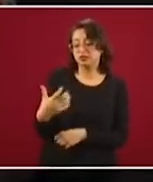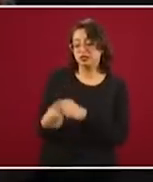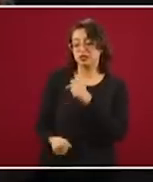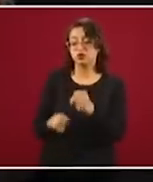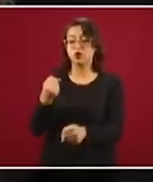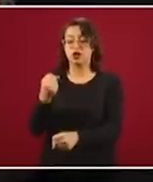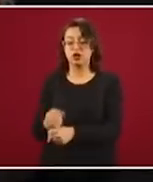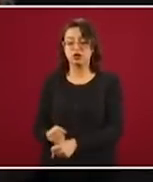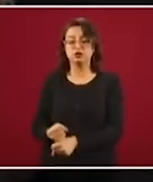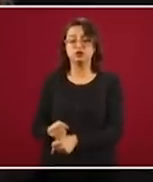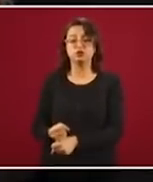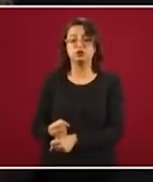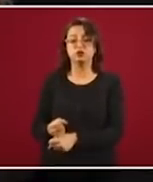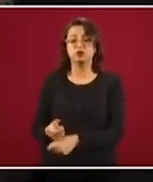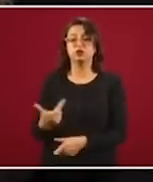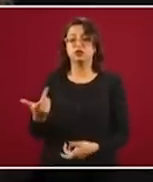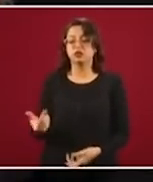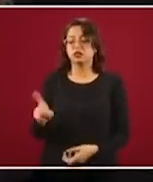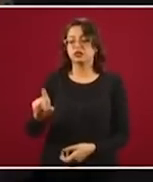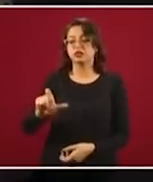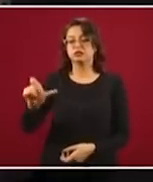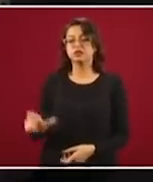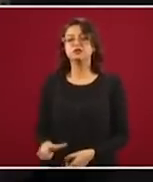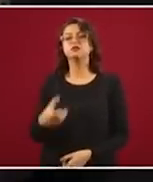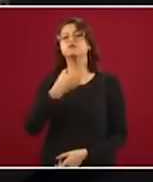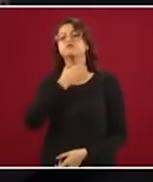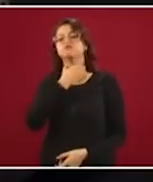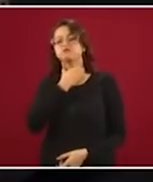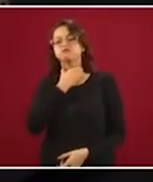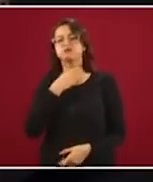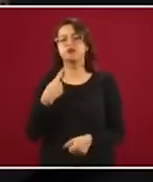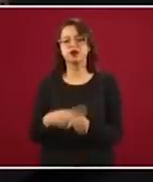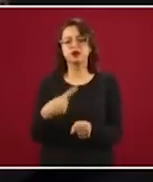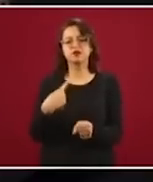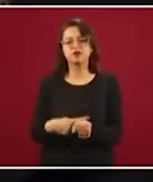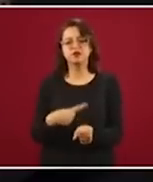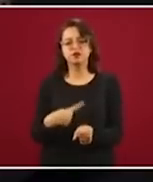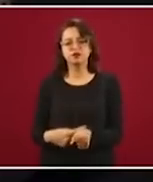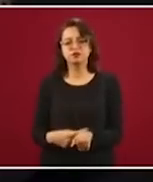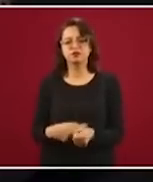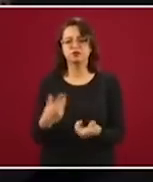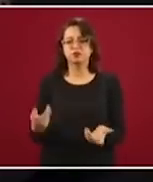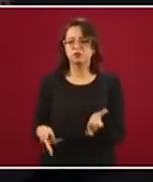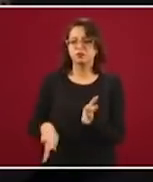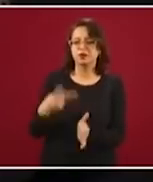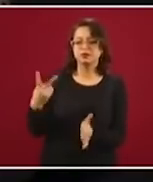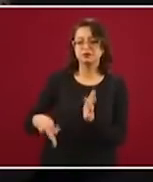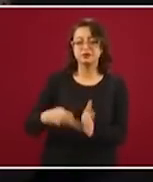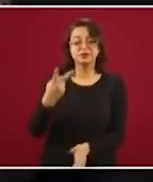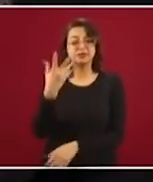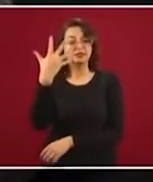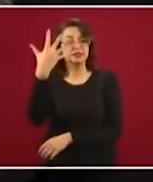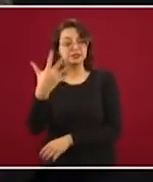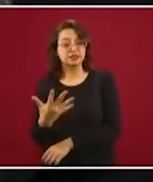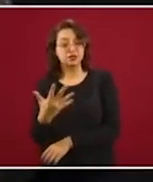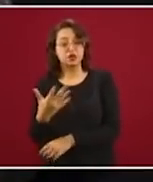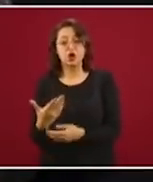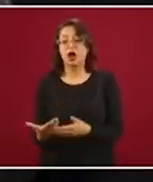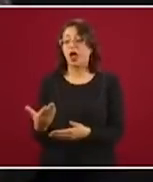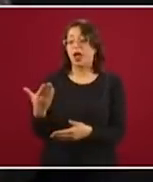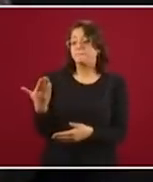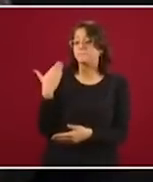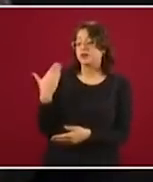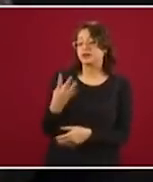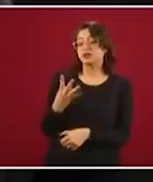han diagnosticado que está malo de faringitis, garganta y muchas cosas, y en la cuarta vez le hicieron apenas estudios